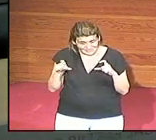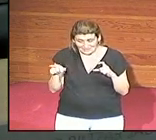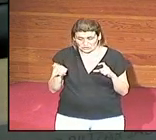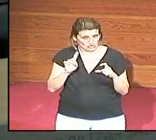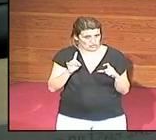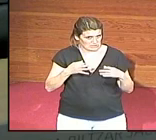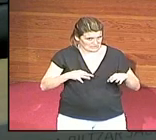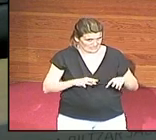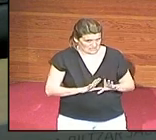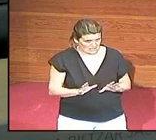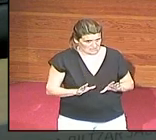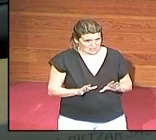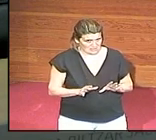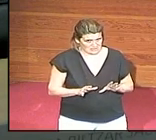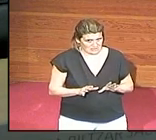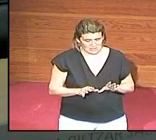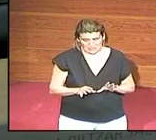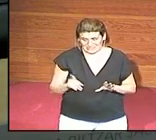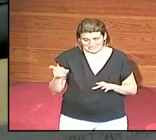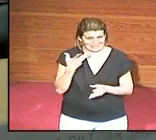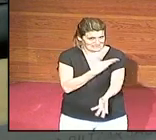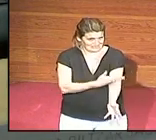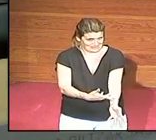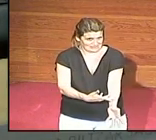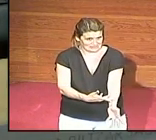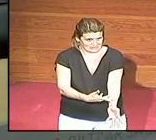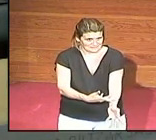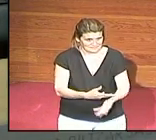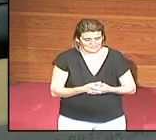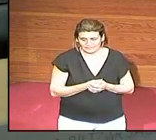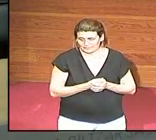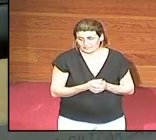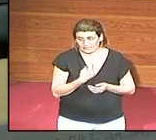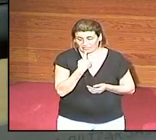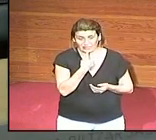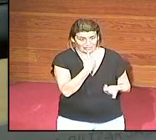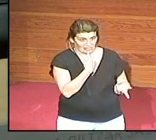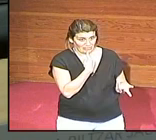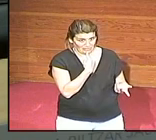cirílico, ¿verdad? No, es árabe. Lo digo porque,